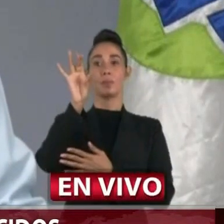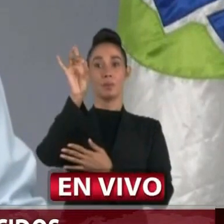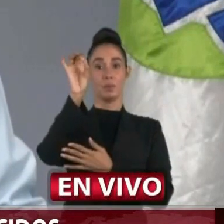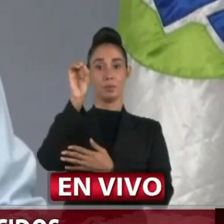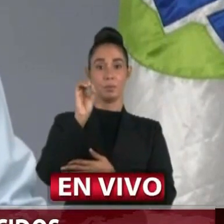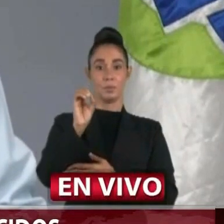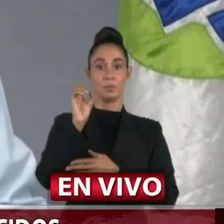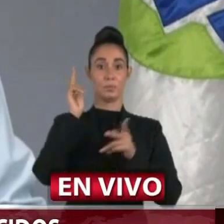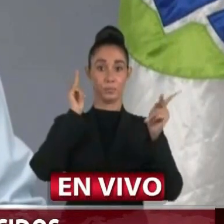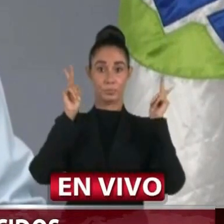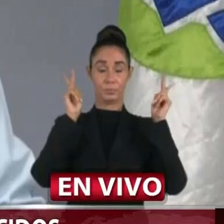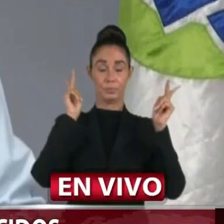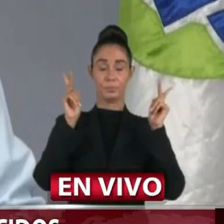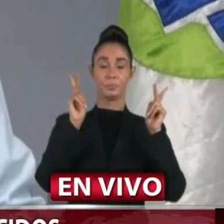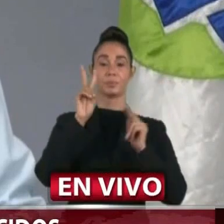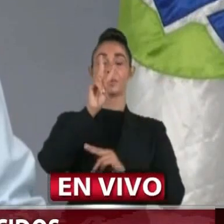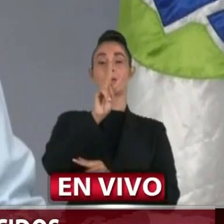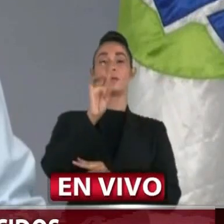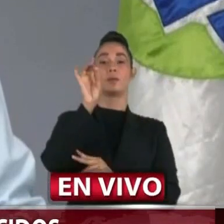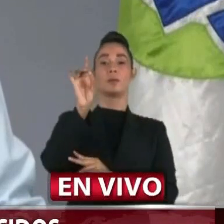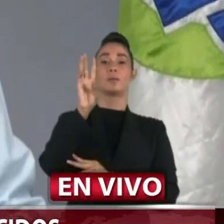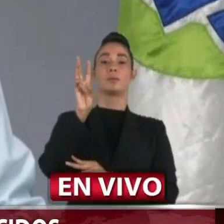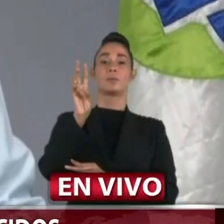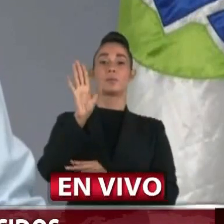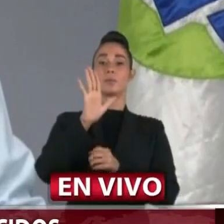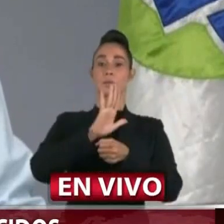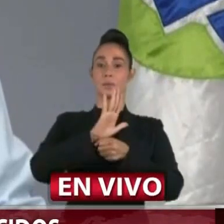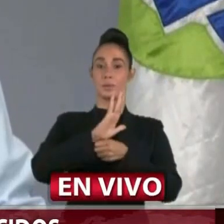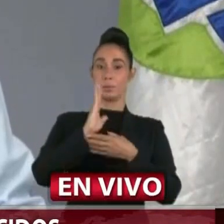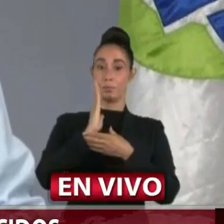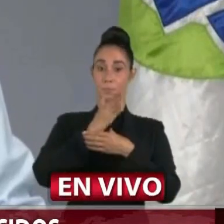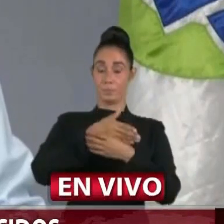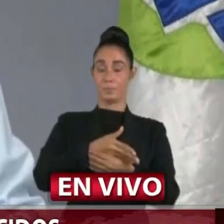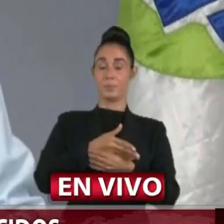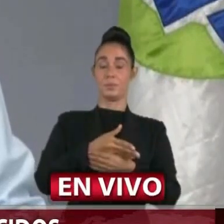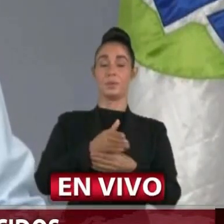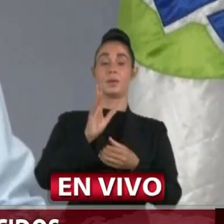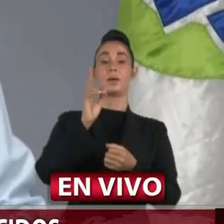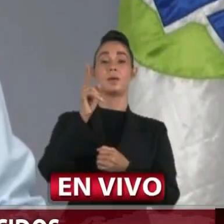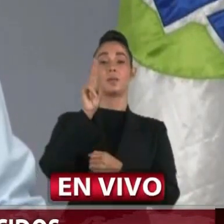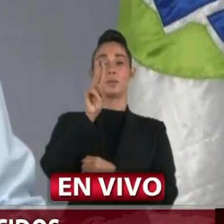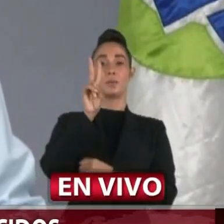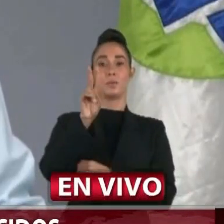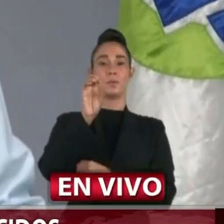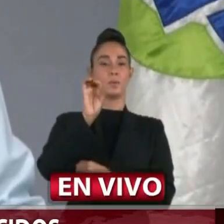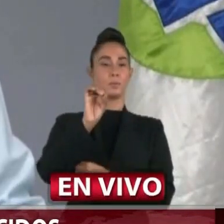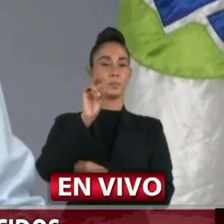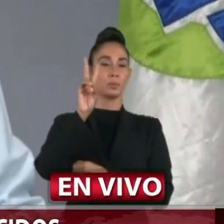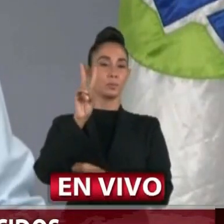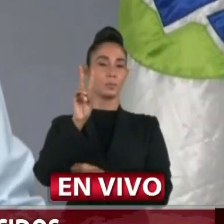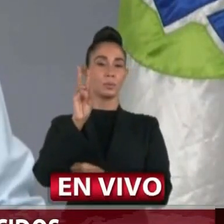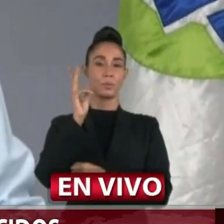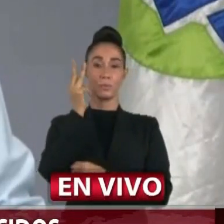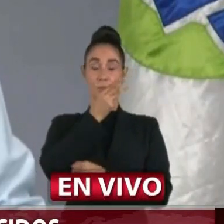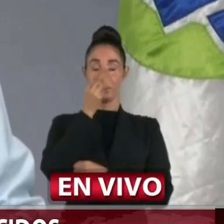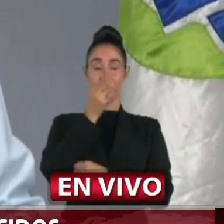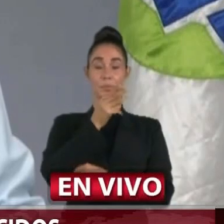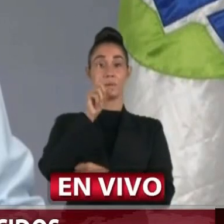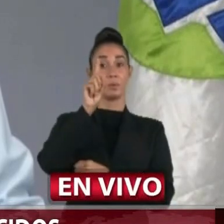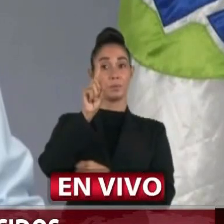2.8% Puerto Plata, 2.6% Bonao, 2.2% Moca, 1.8%